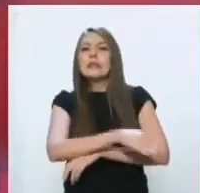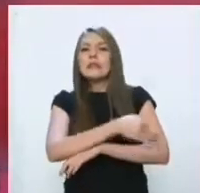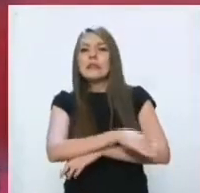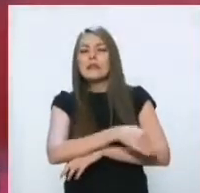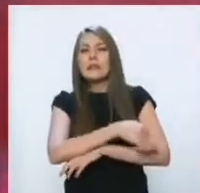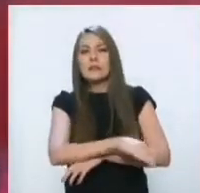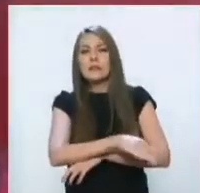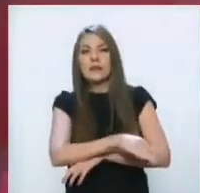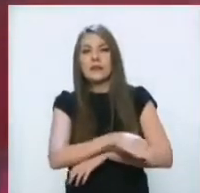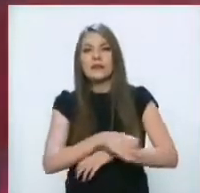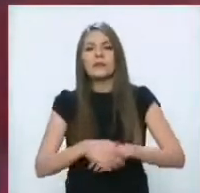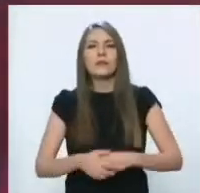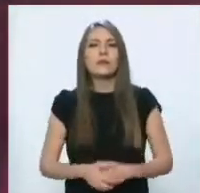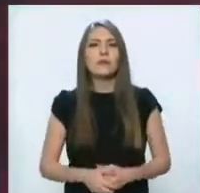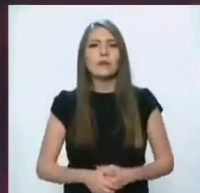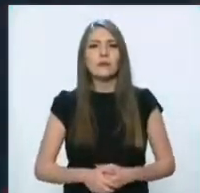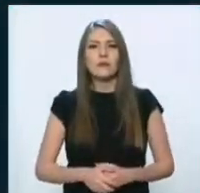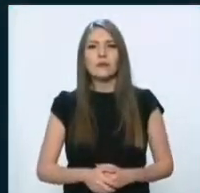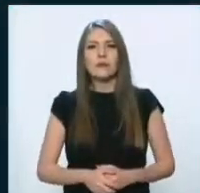transitoria.